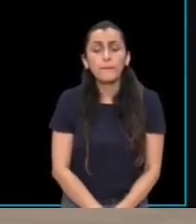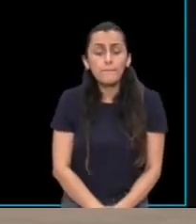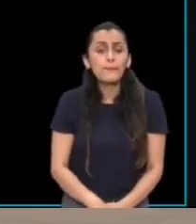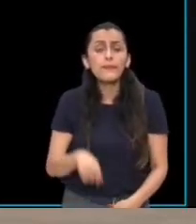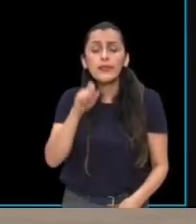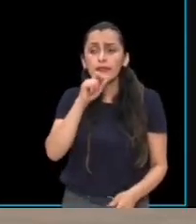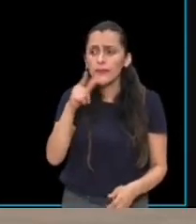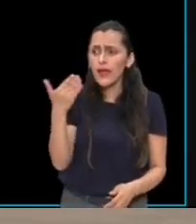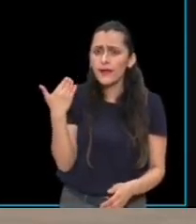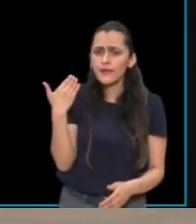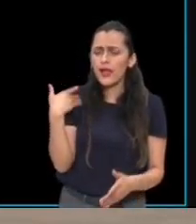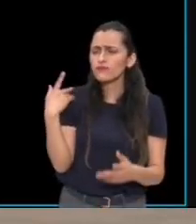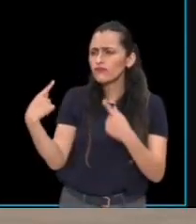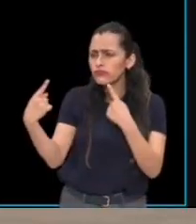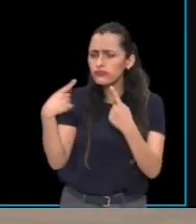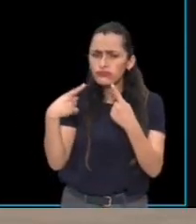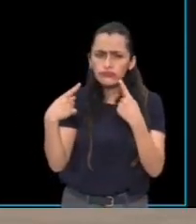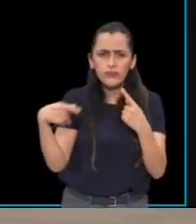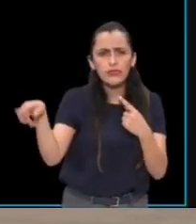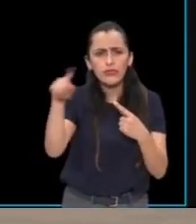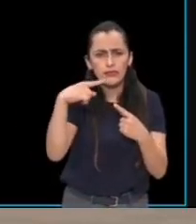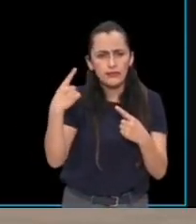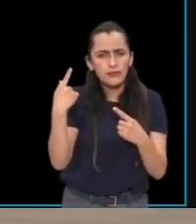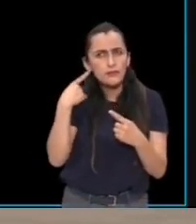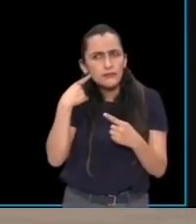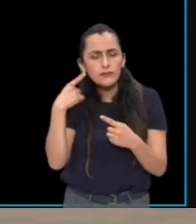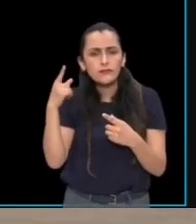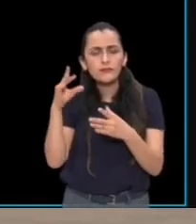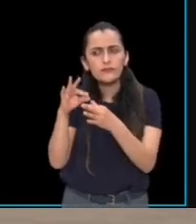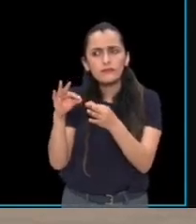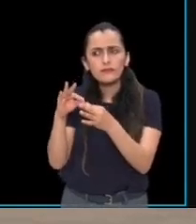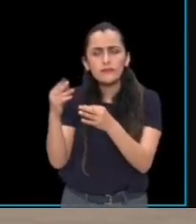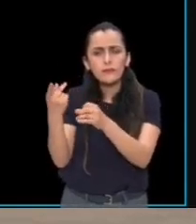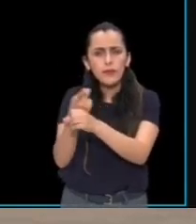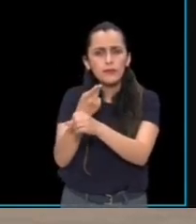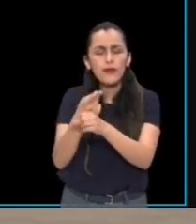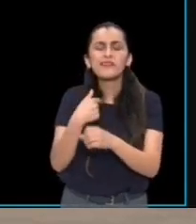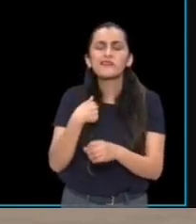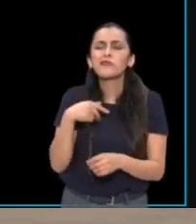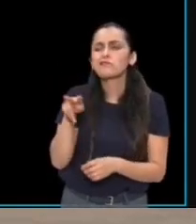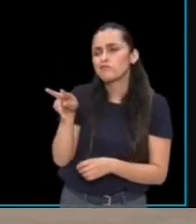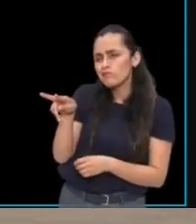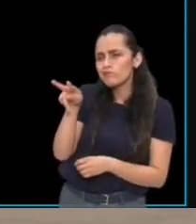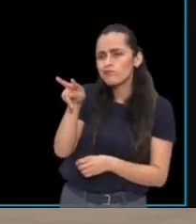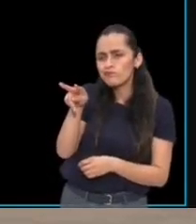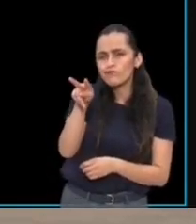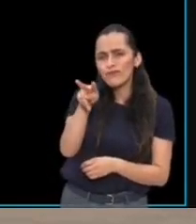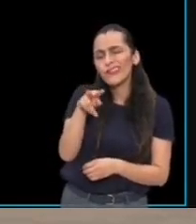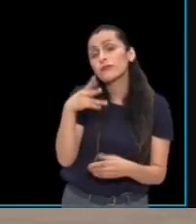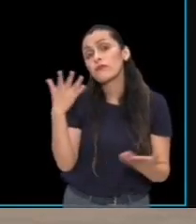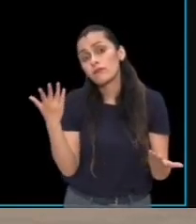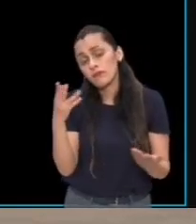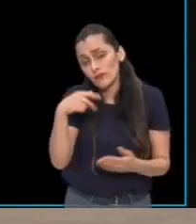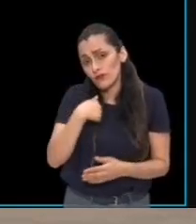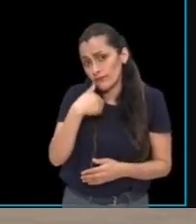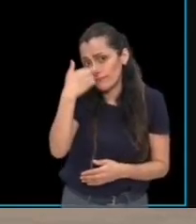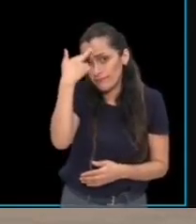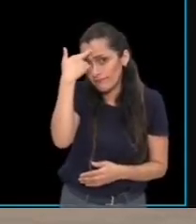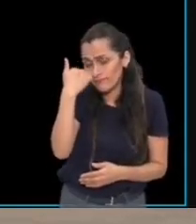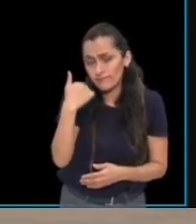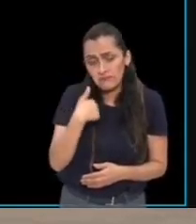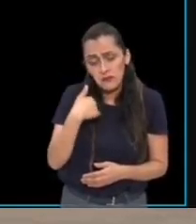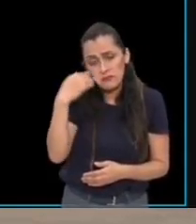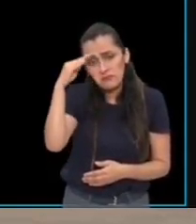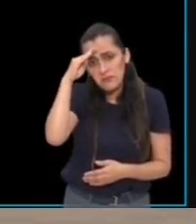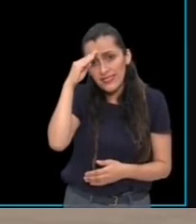Y de lo que se ha comentado en cuanto a lo que está ocurriendo, he venido siguiendo algunas de las conversaciones y pues yo creo que sí, o sea, a mí me parece que